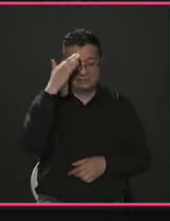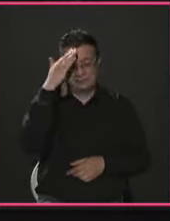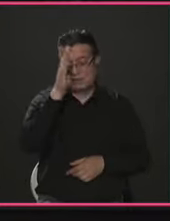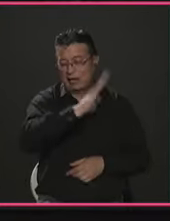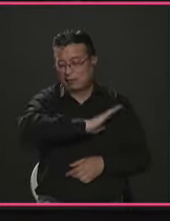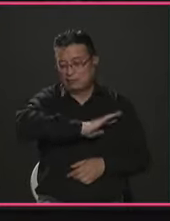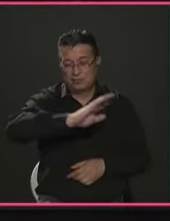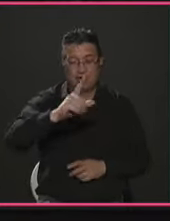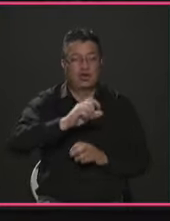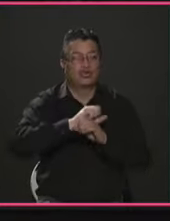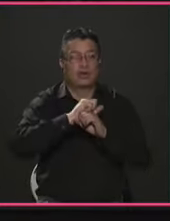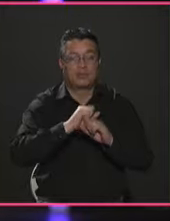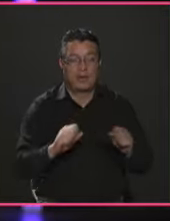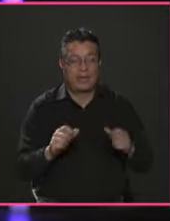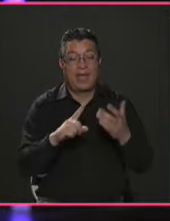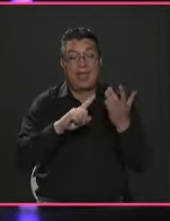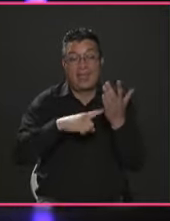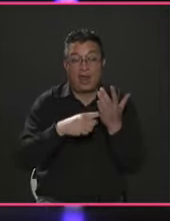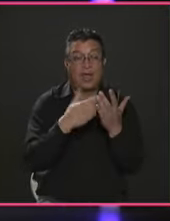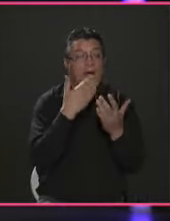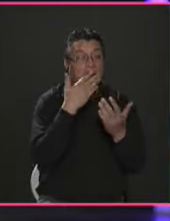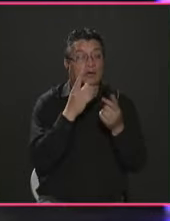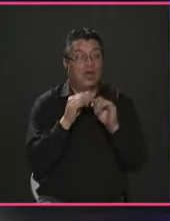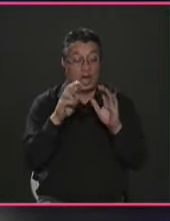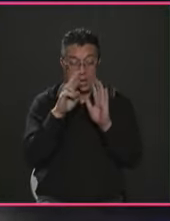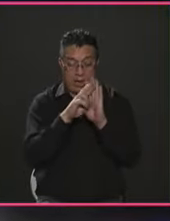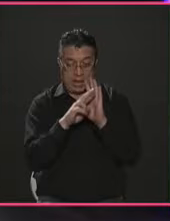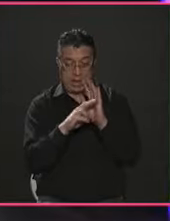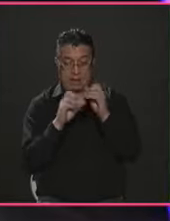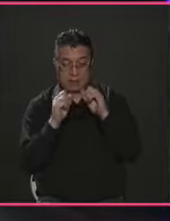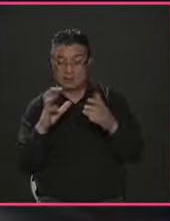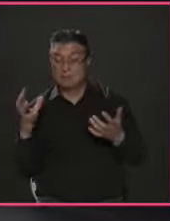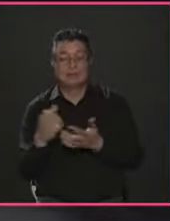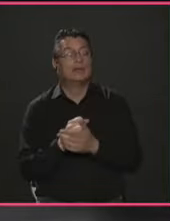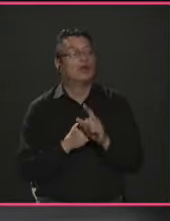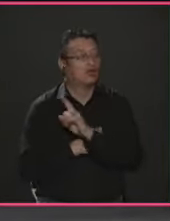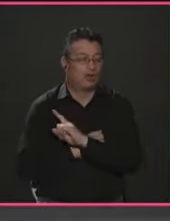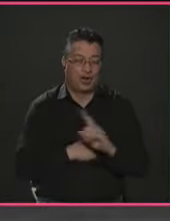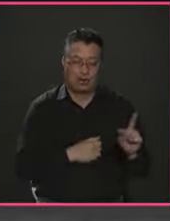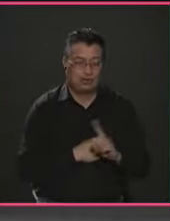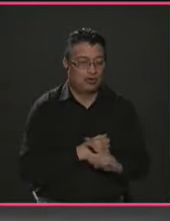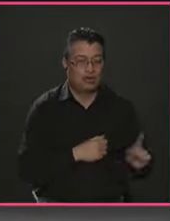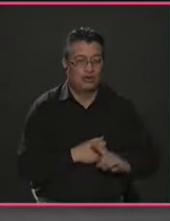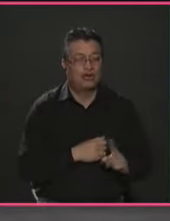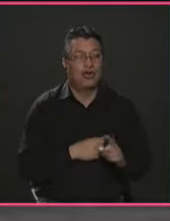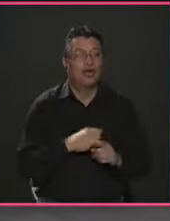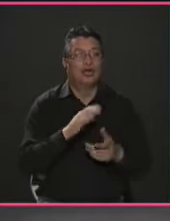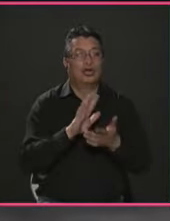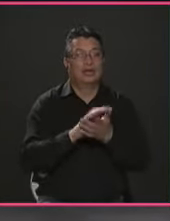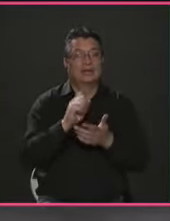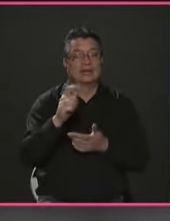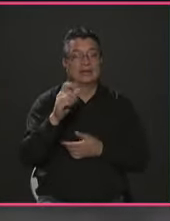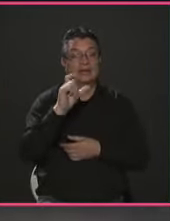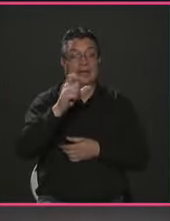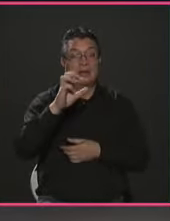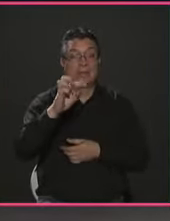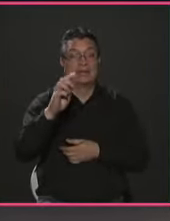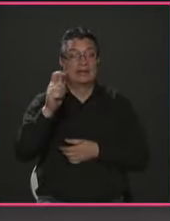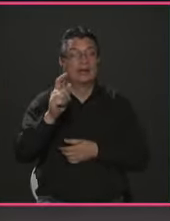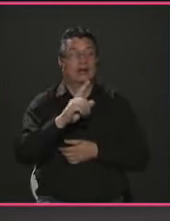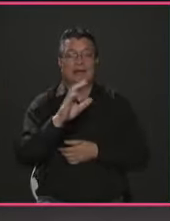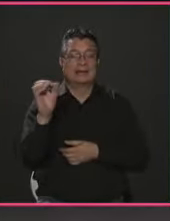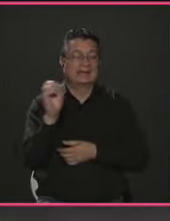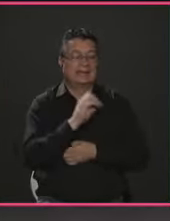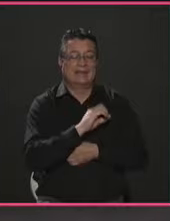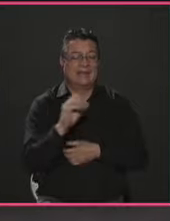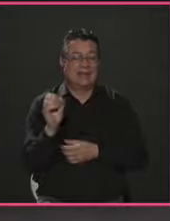imposible ningún método ninguna tecnología no que vamos a regularlo para que lo haga no tampoco chpt no ha hecho nada